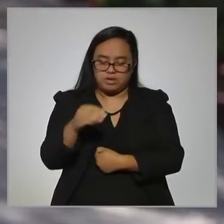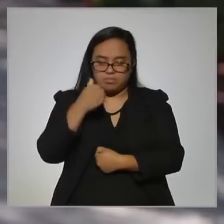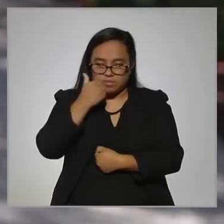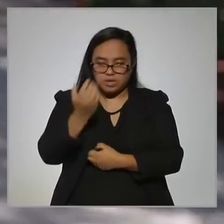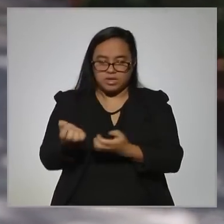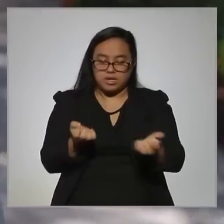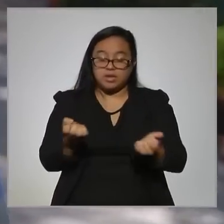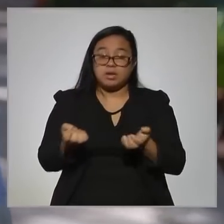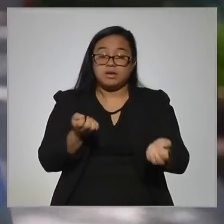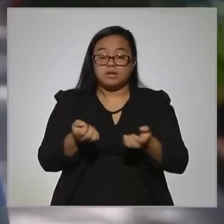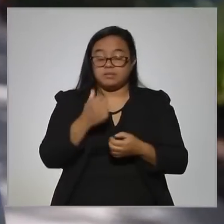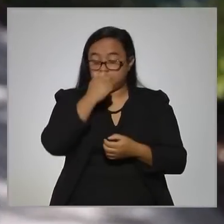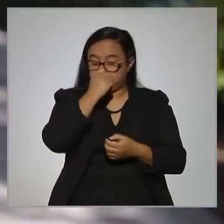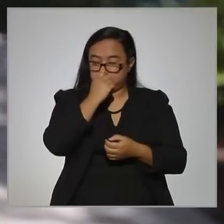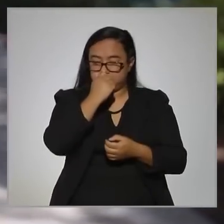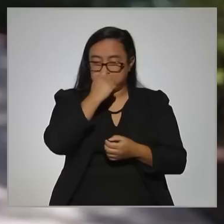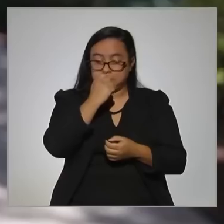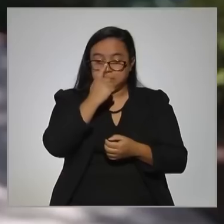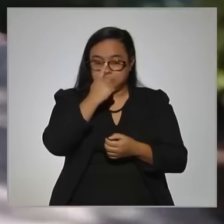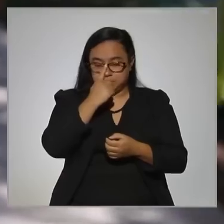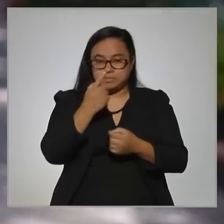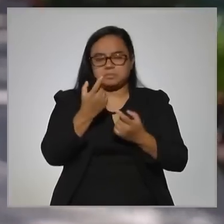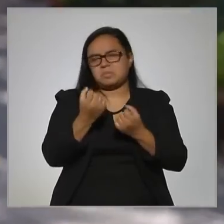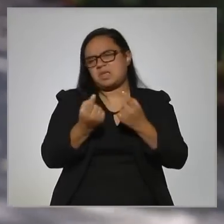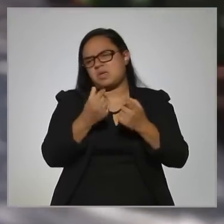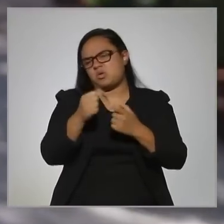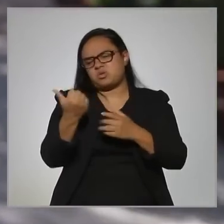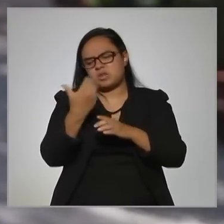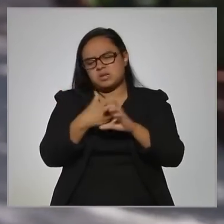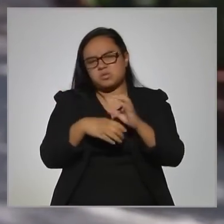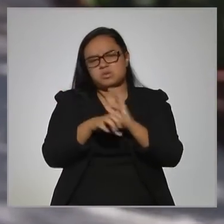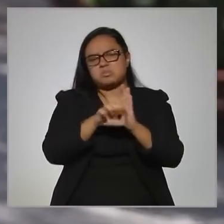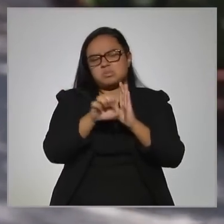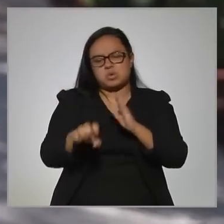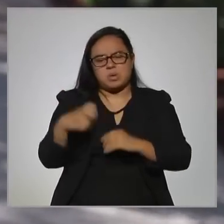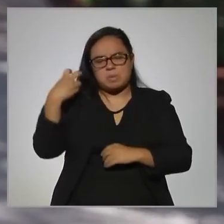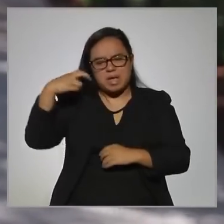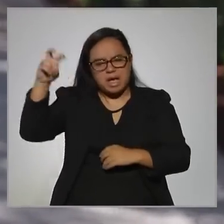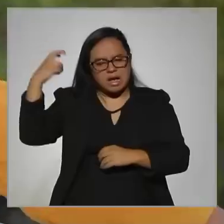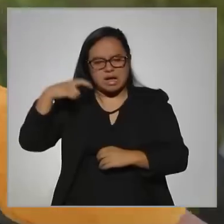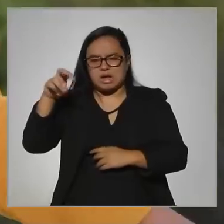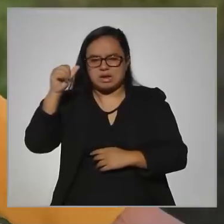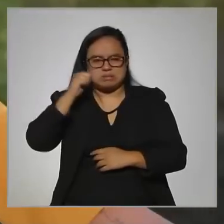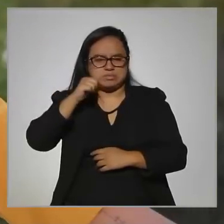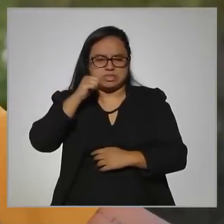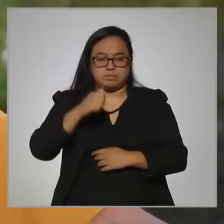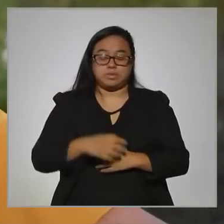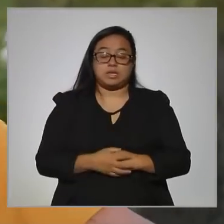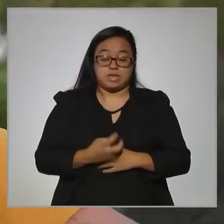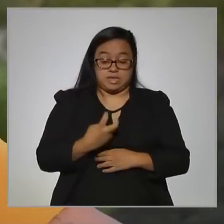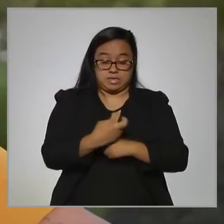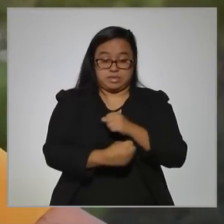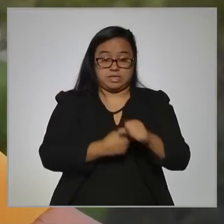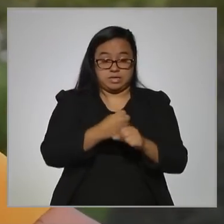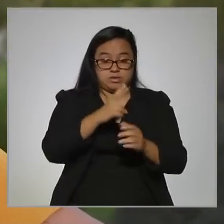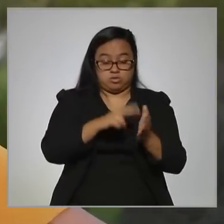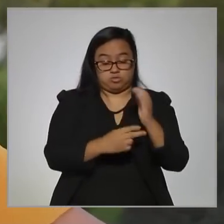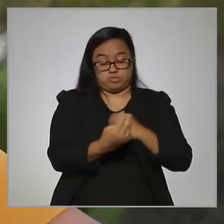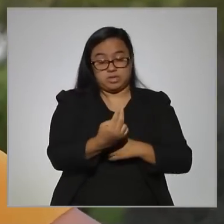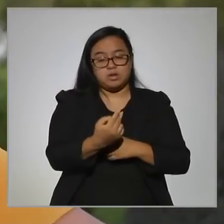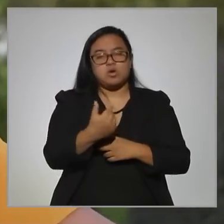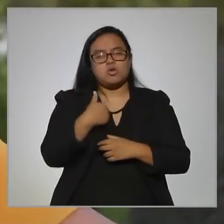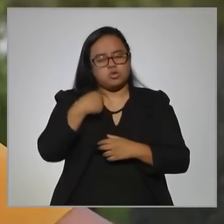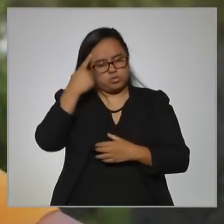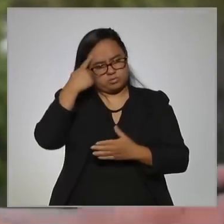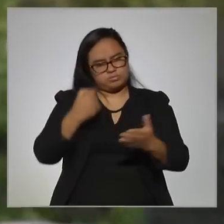y algunas cuestiones como viajar y ya sabes, lo de siempre. Para este año 2025 lo que